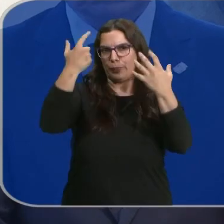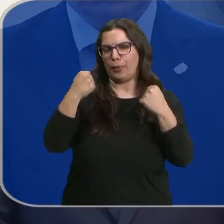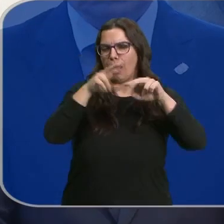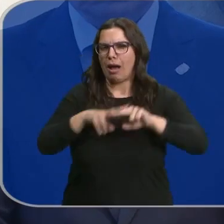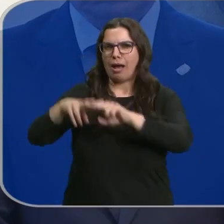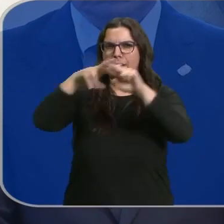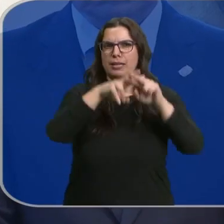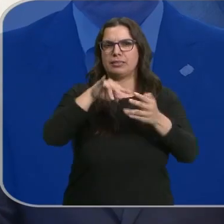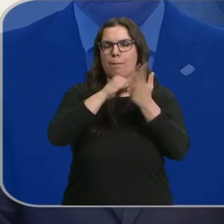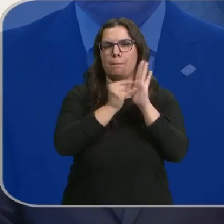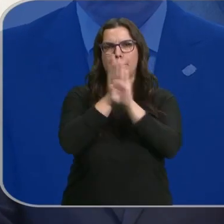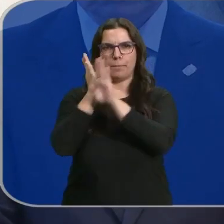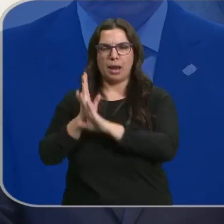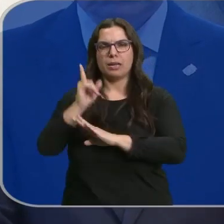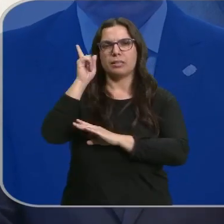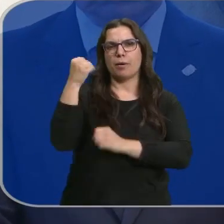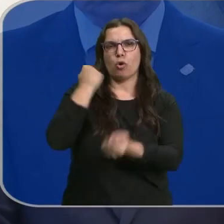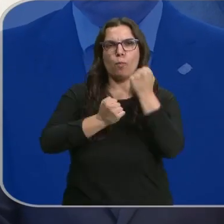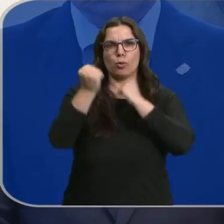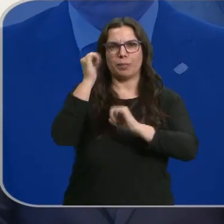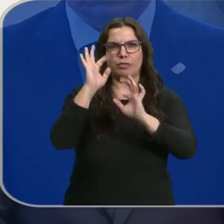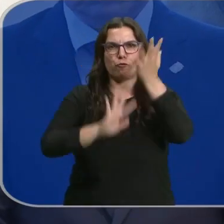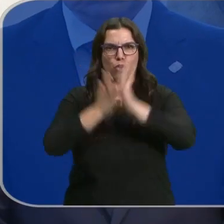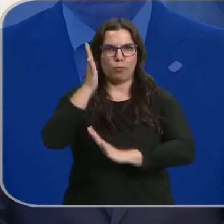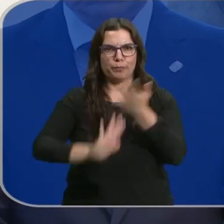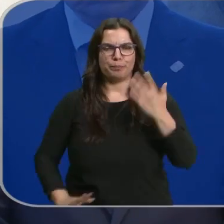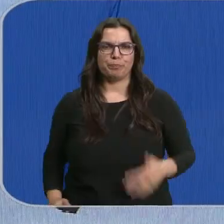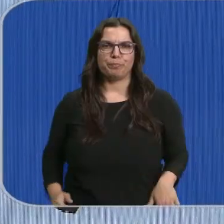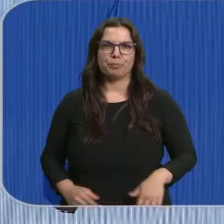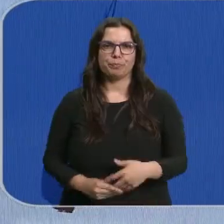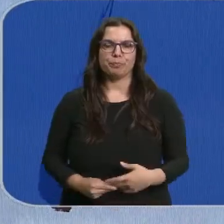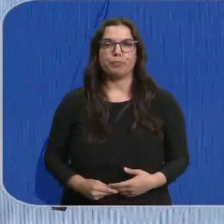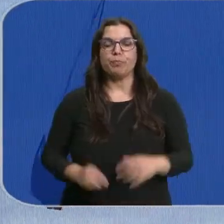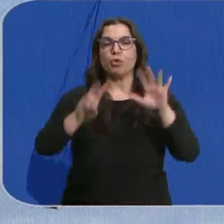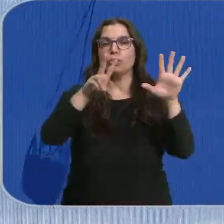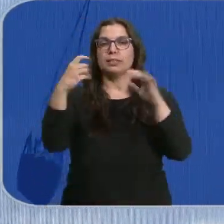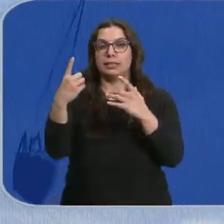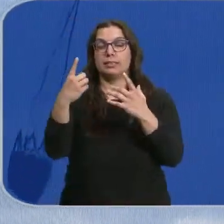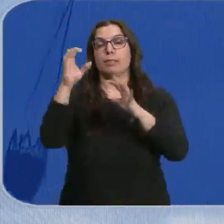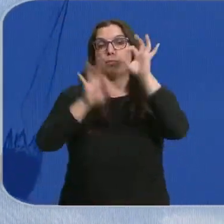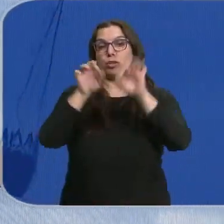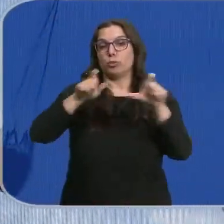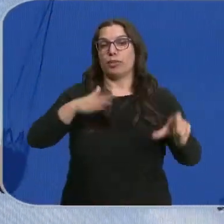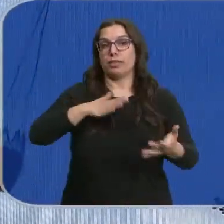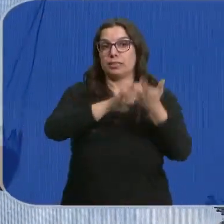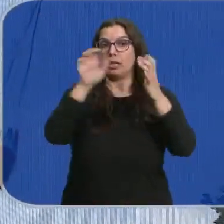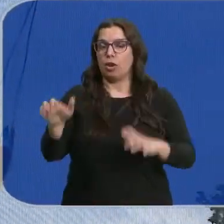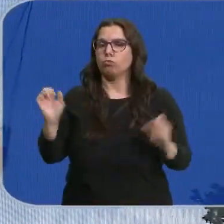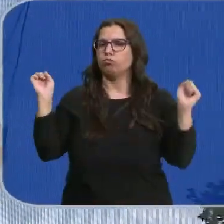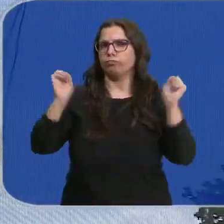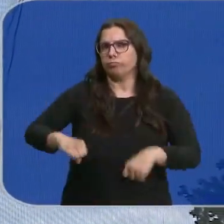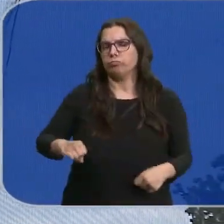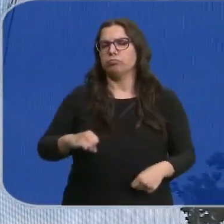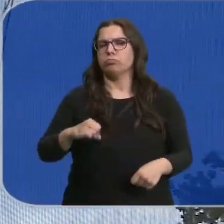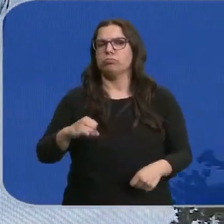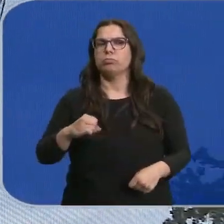analistas de planificación y comportamiento del fuego. El 86% de los castellanos y leoneses está de acuerdo